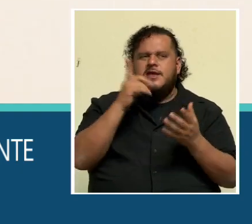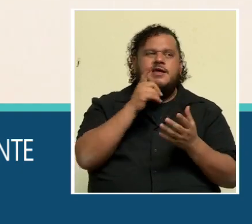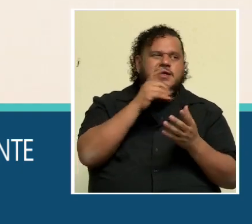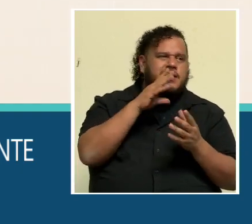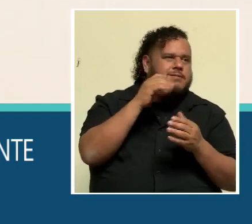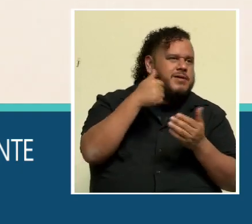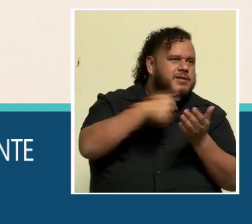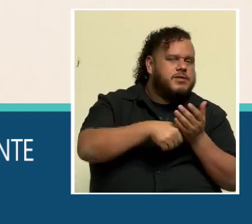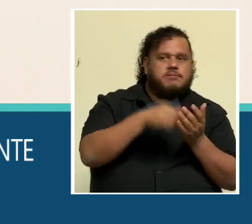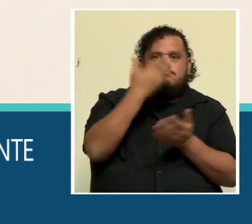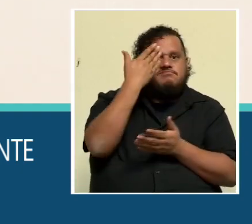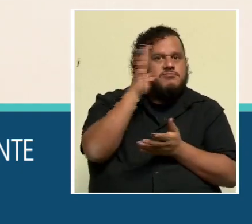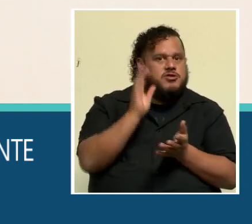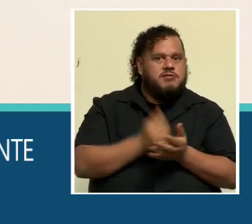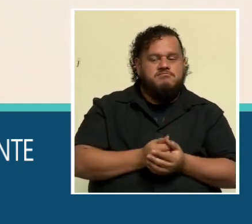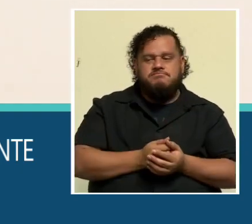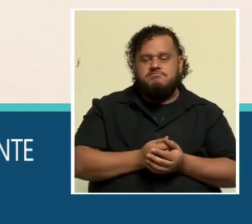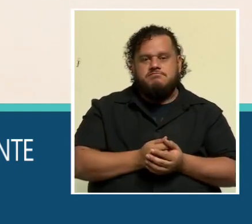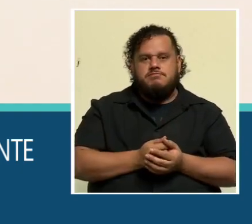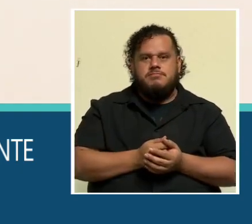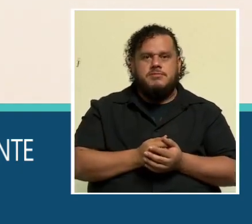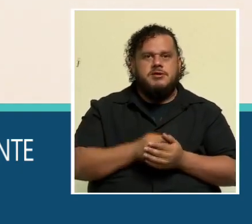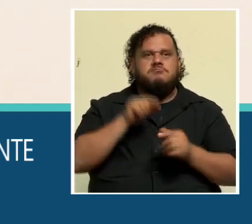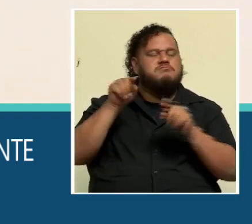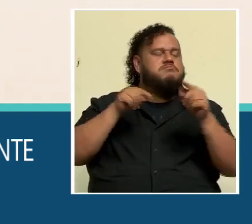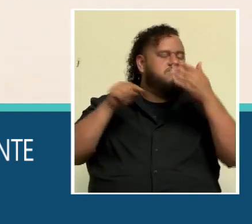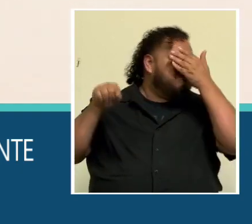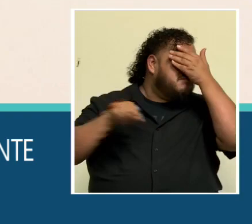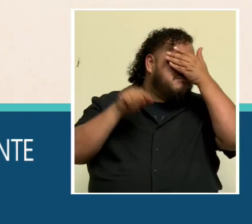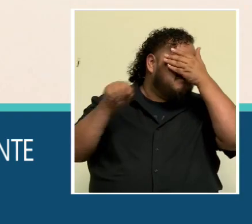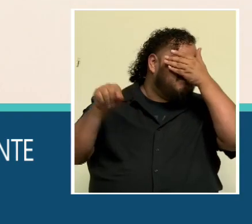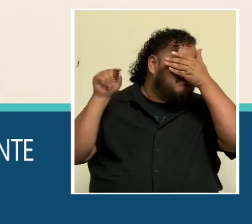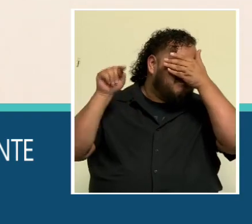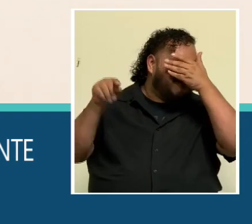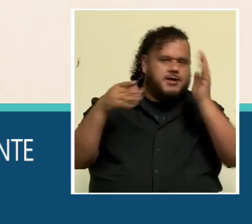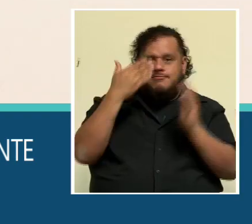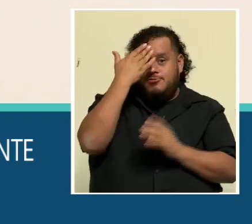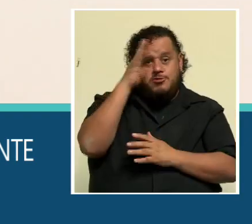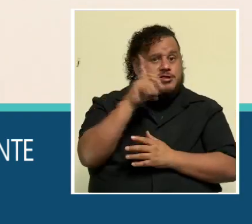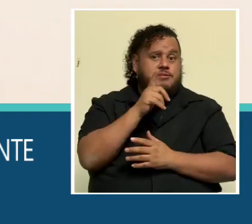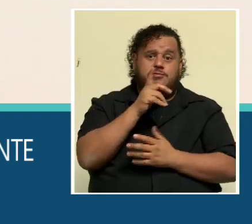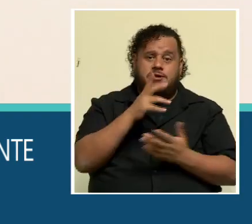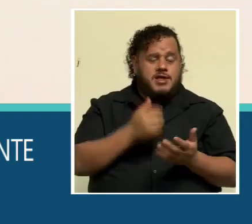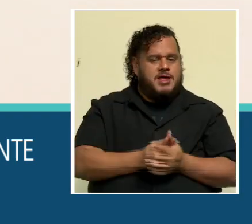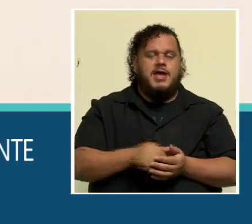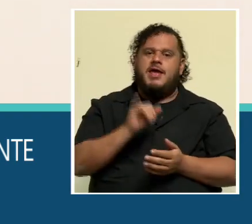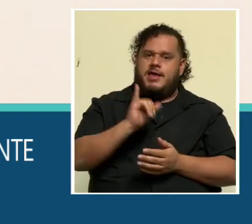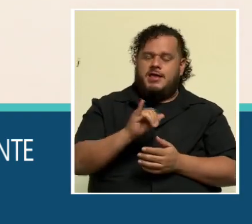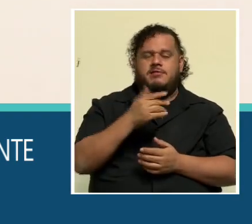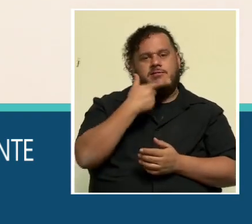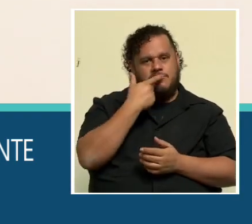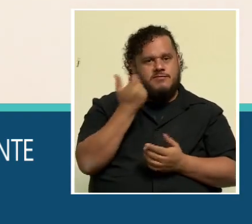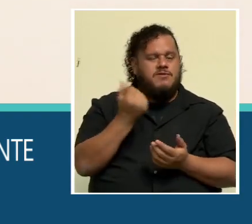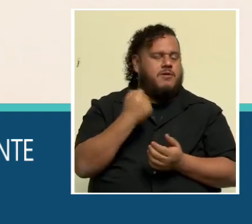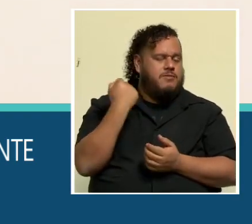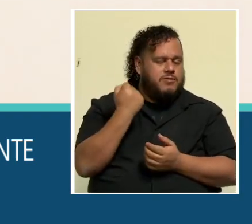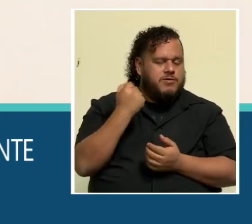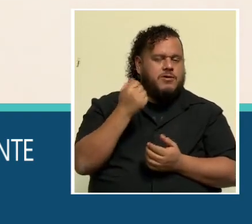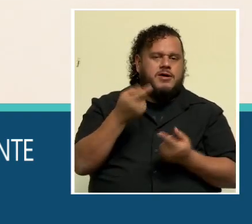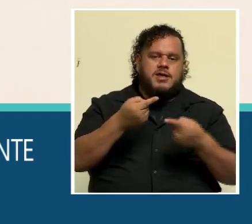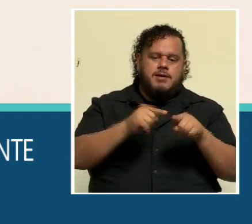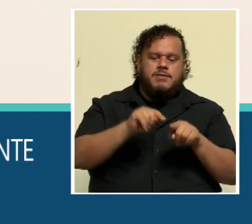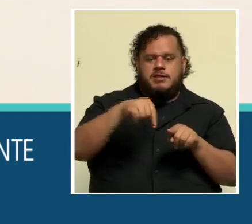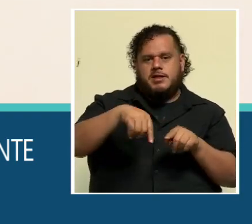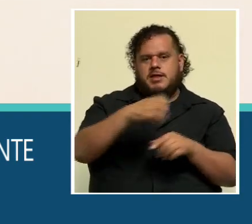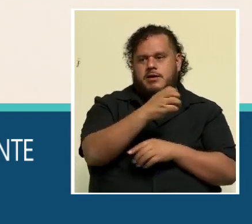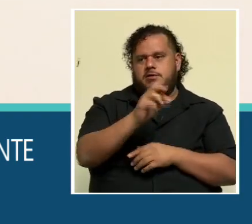Ni idea. Tim Marín de Opingüe, por el que caiga. No sé por quién. Y eso es muy duro que pase en Costa Rica, pero